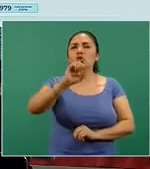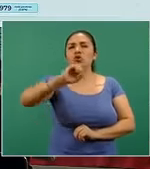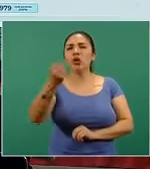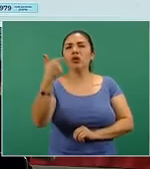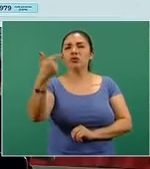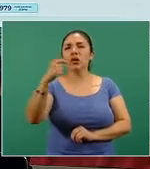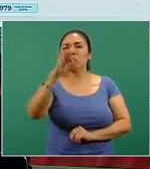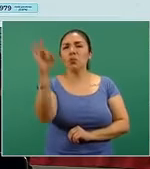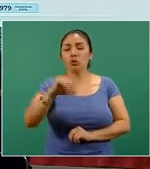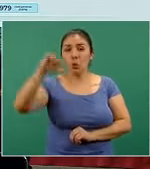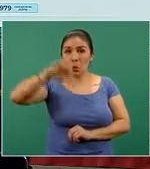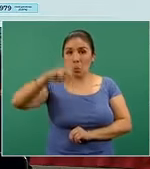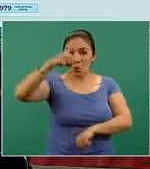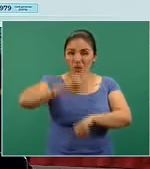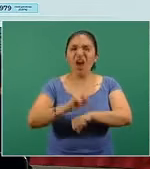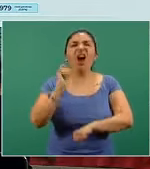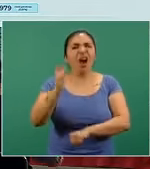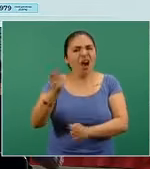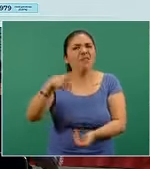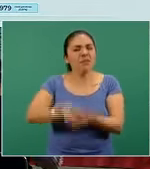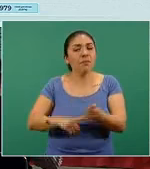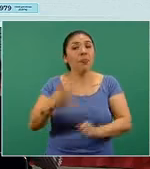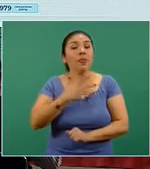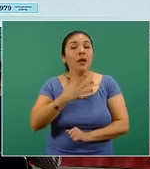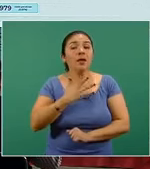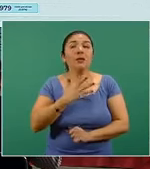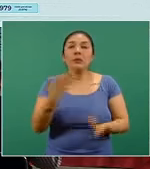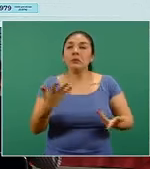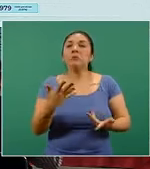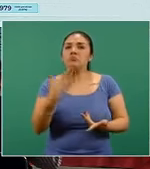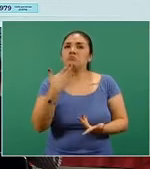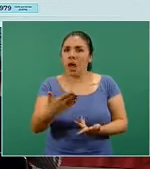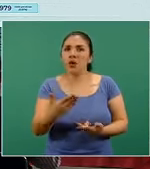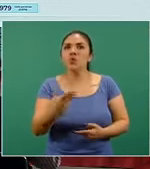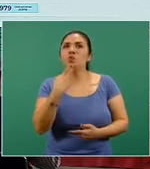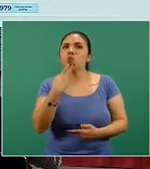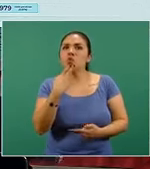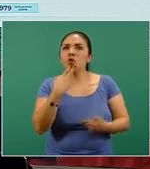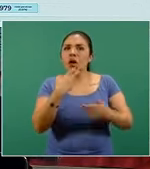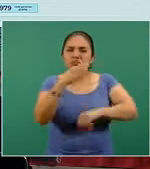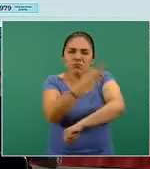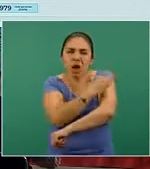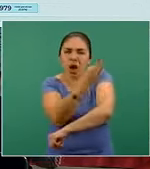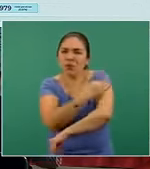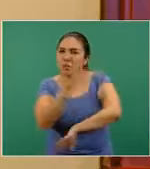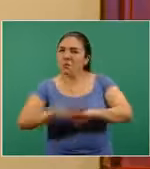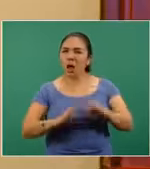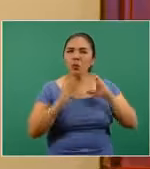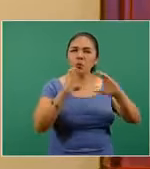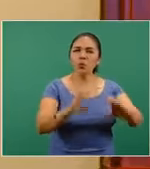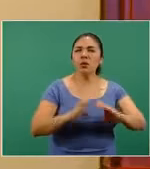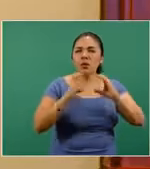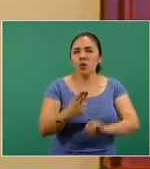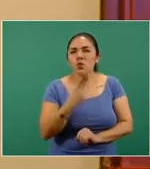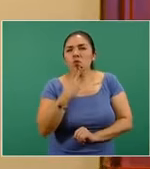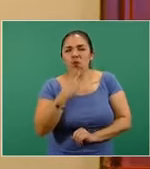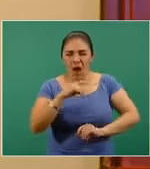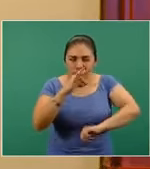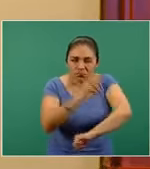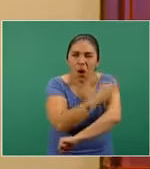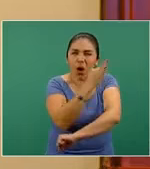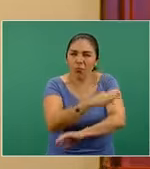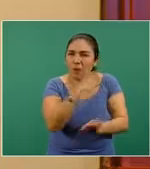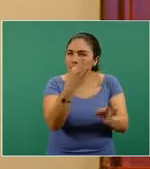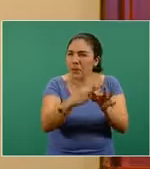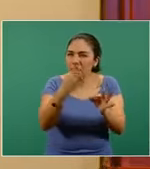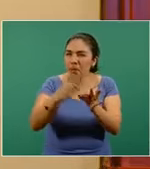0.07% al día de hoy, lo que quiere decir que hay pues una muy buena utilización y se está cuidando todas las dosis y las vacunas que en su